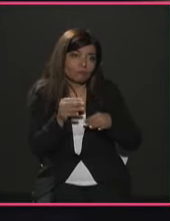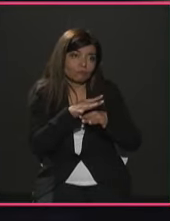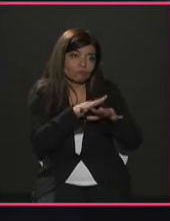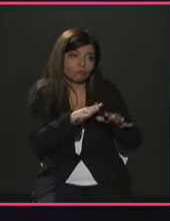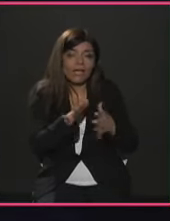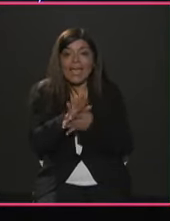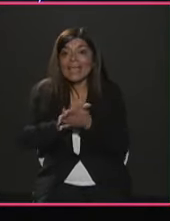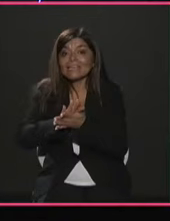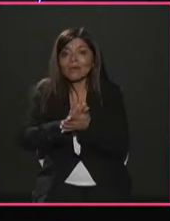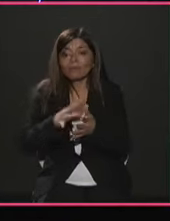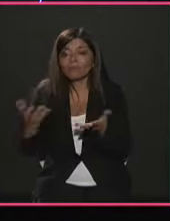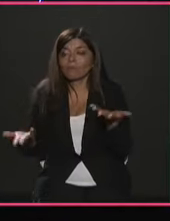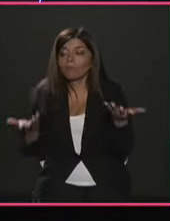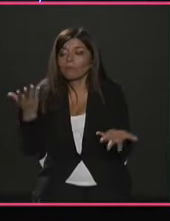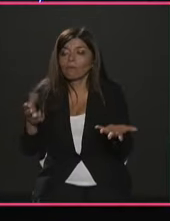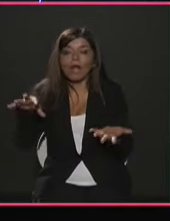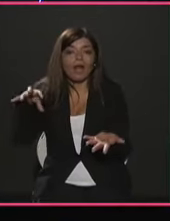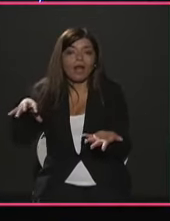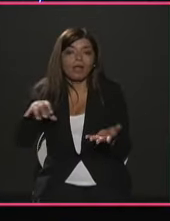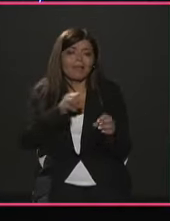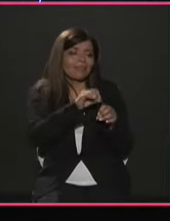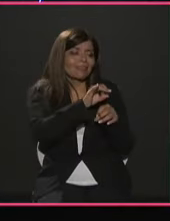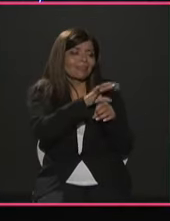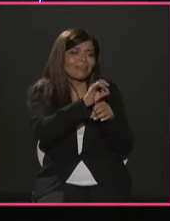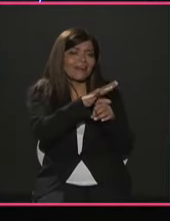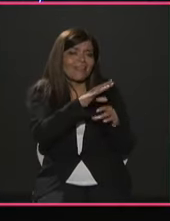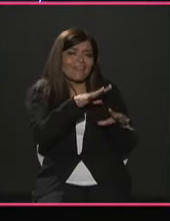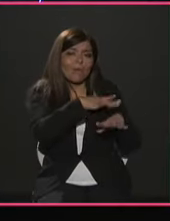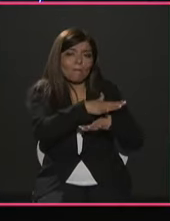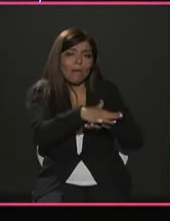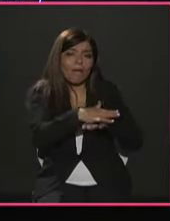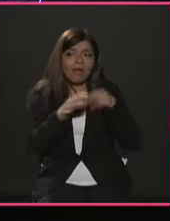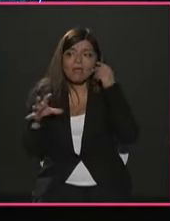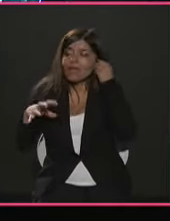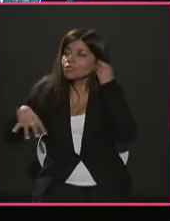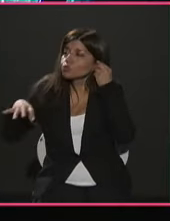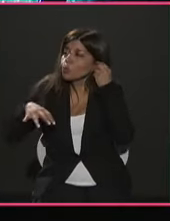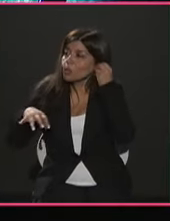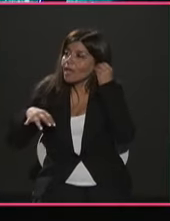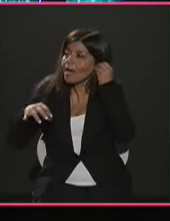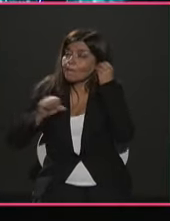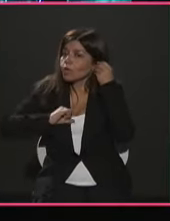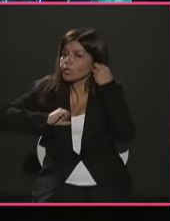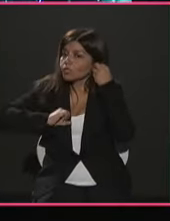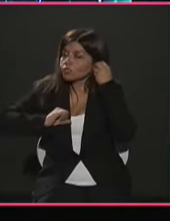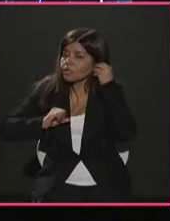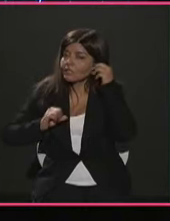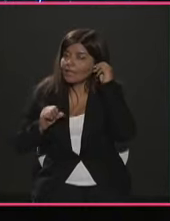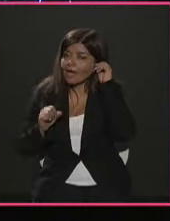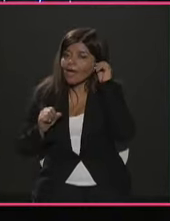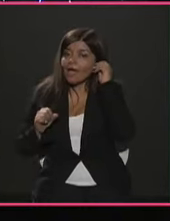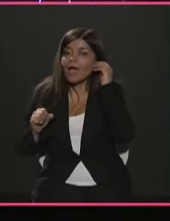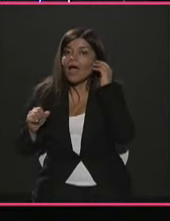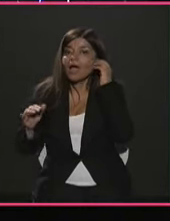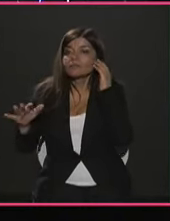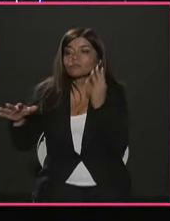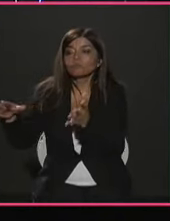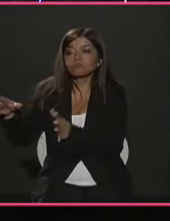ejemplo para Santiago y para muchas otras ciudades la